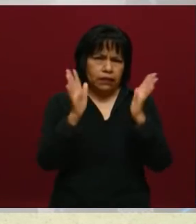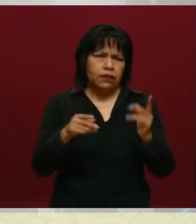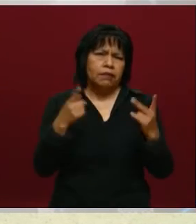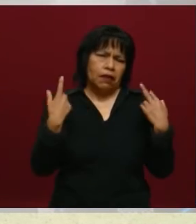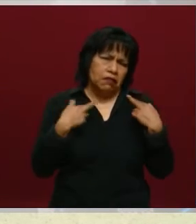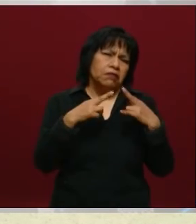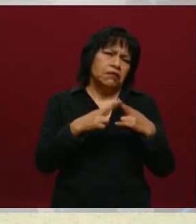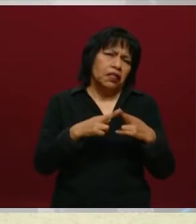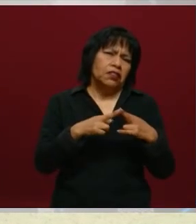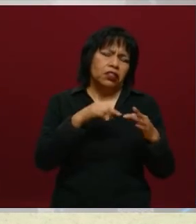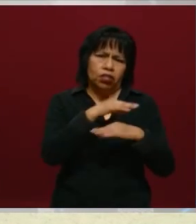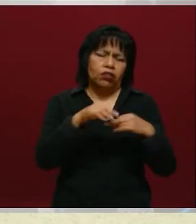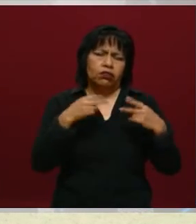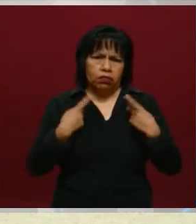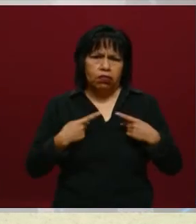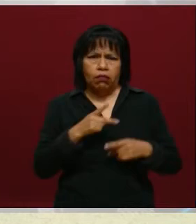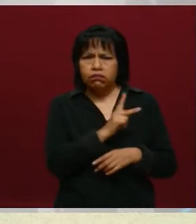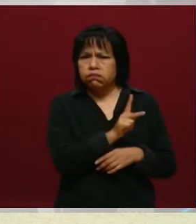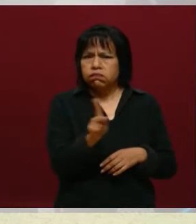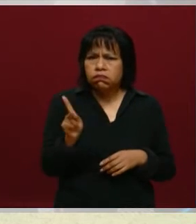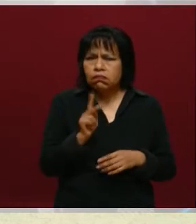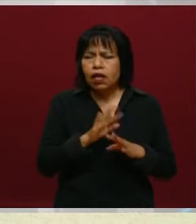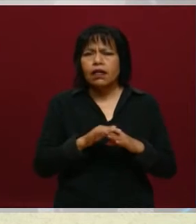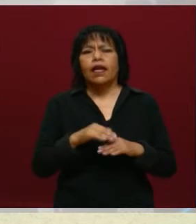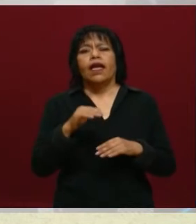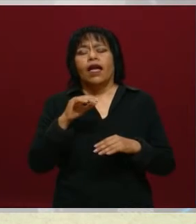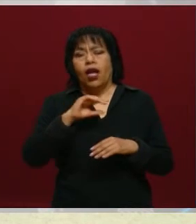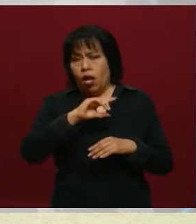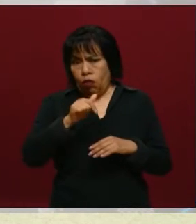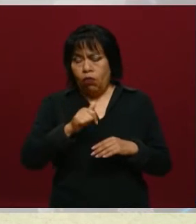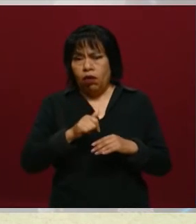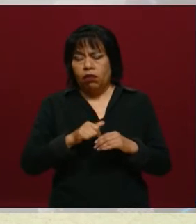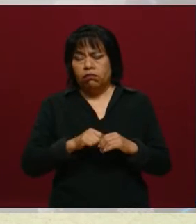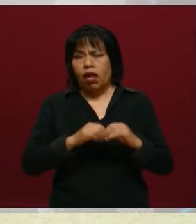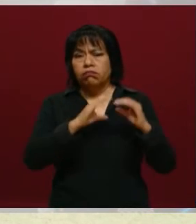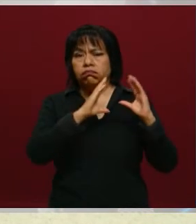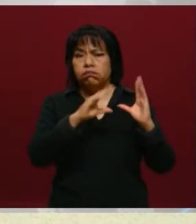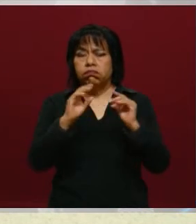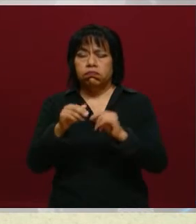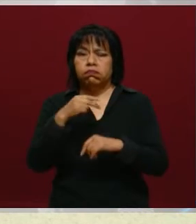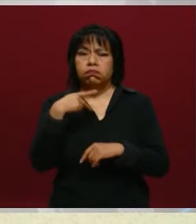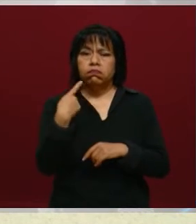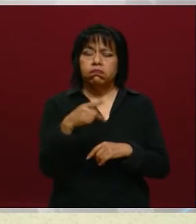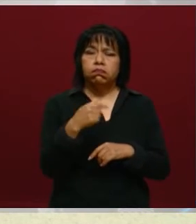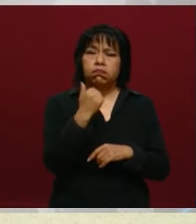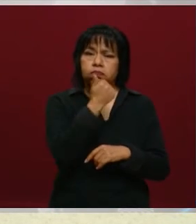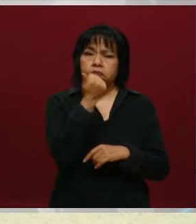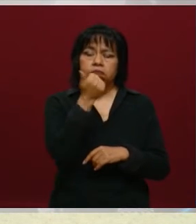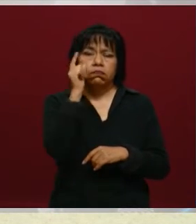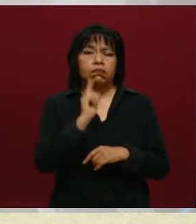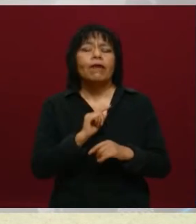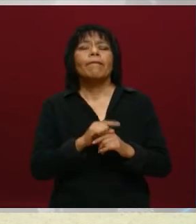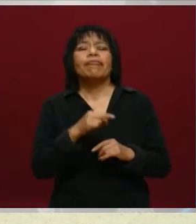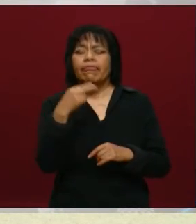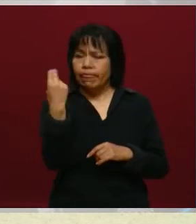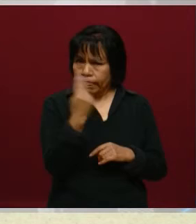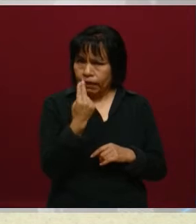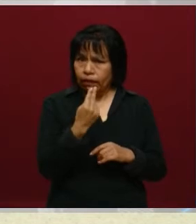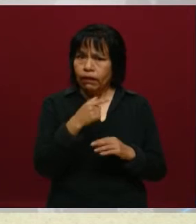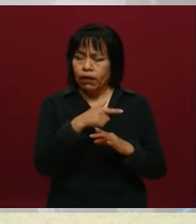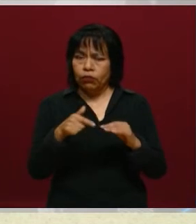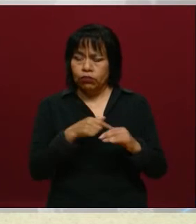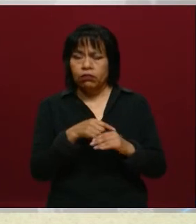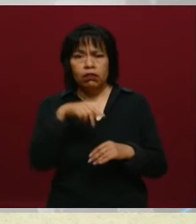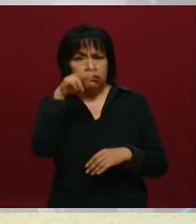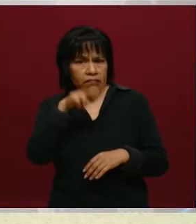para la sociedad en general por lo pueden transmitir alumnos así es necesitamos bueno asumir nos dentro